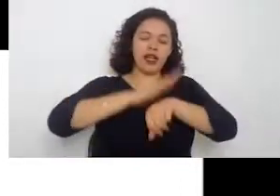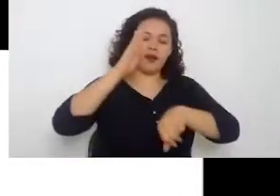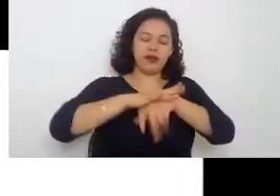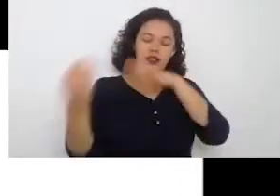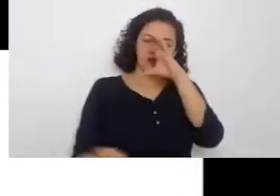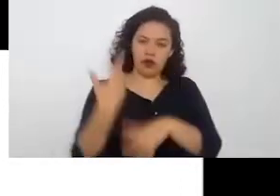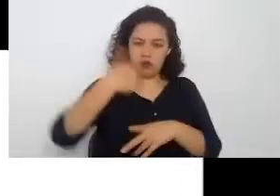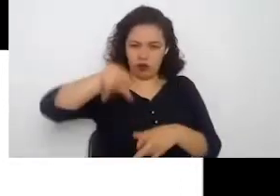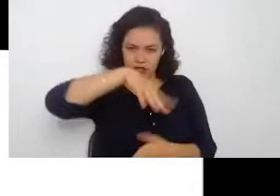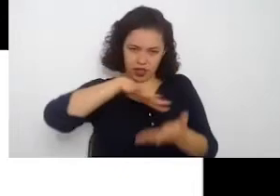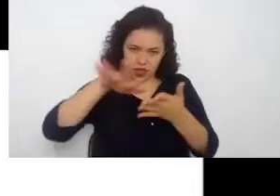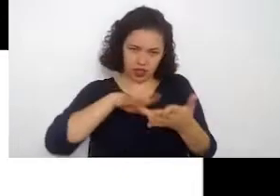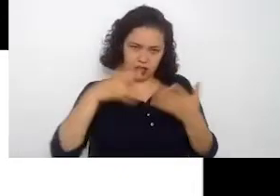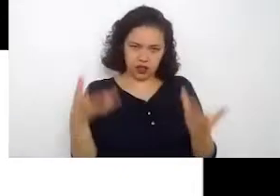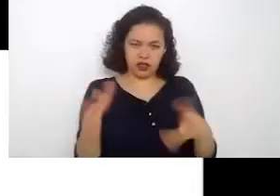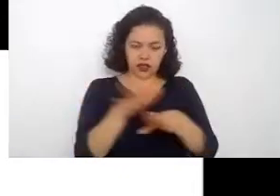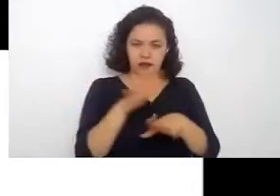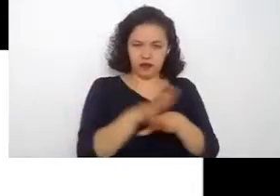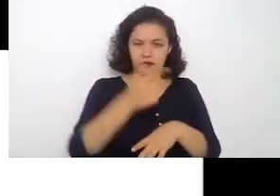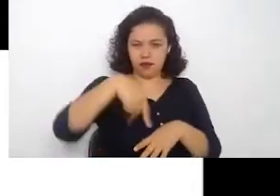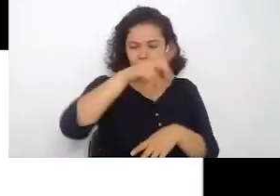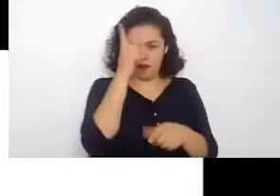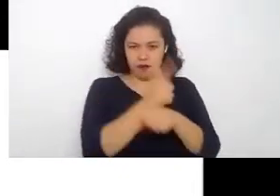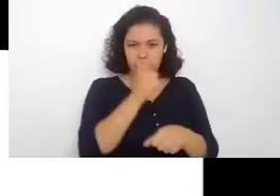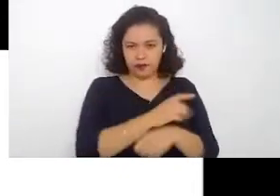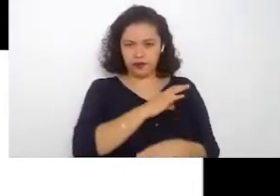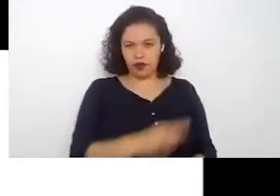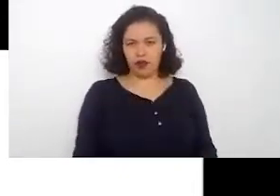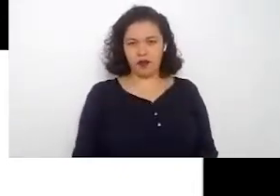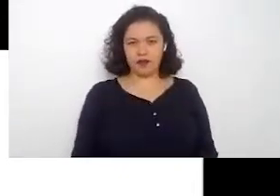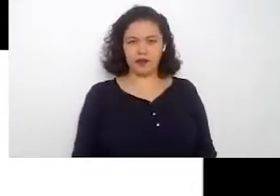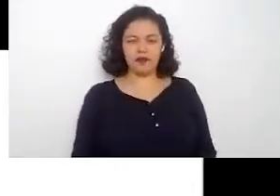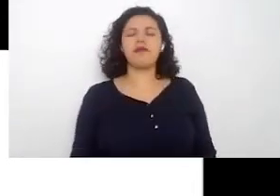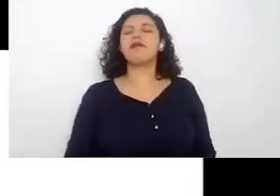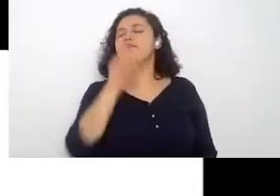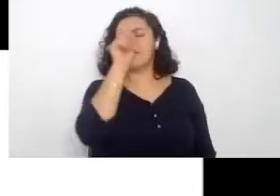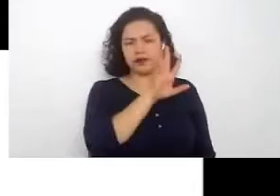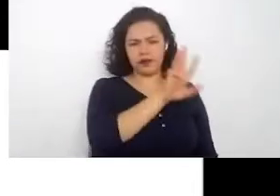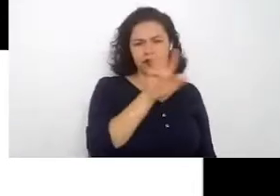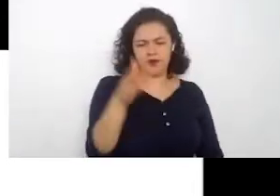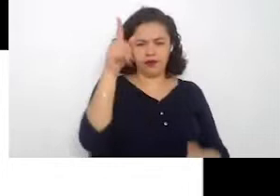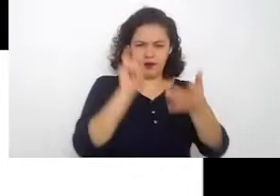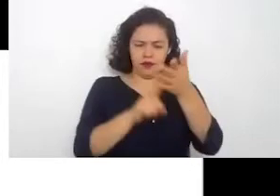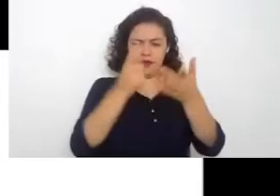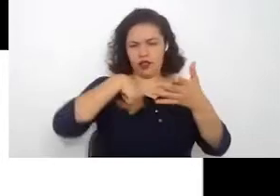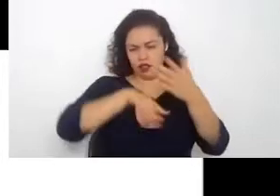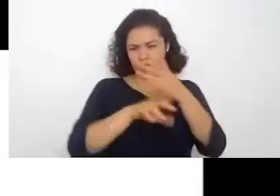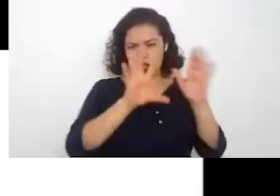regulación que pueden identificar. También tienen una liga directamente en donde pueden